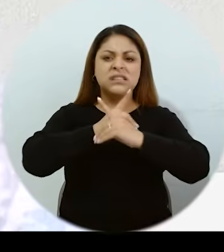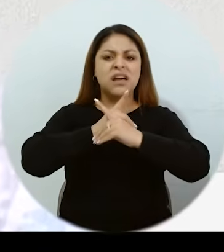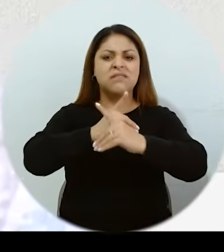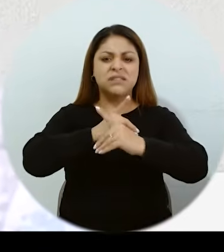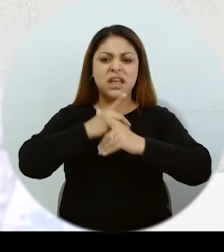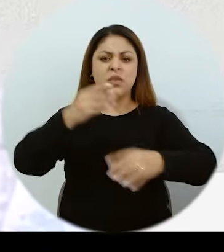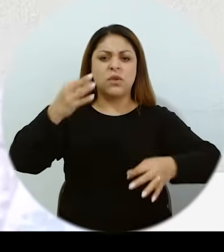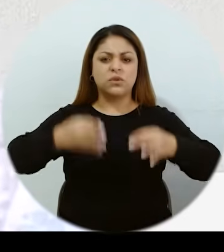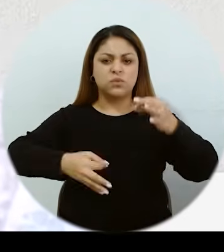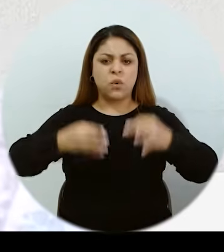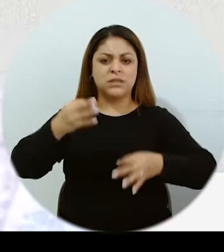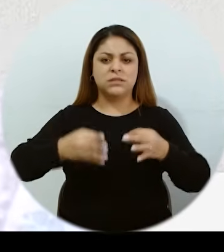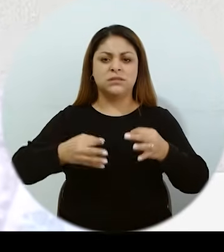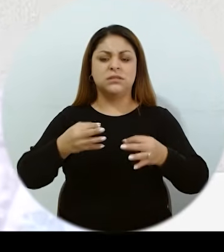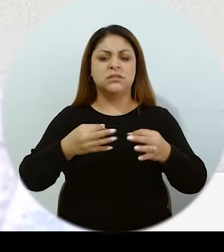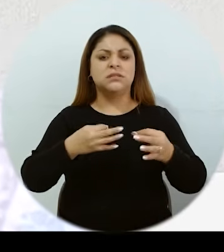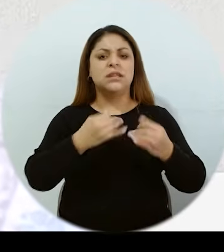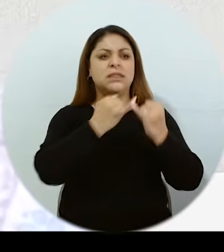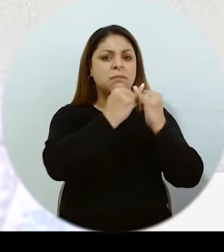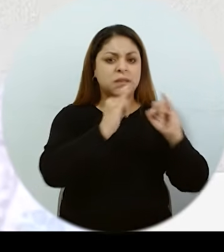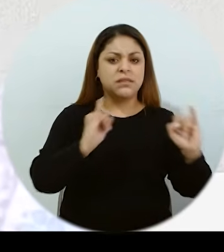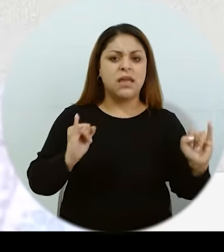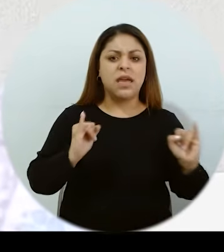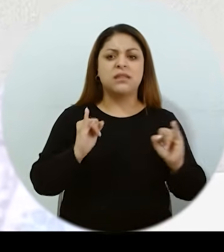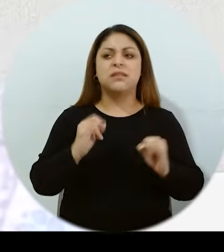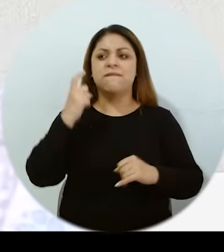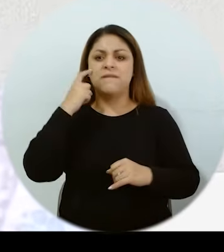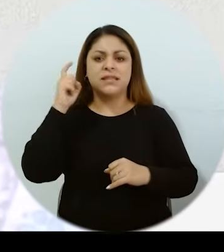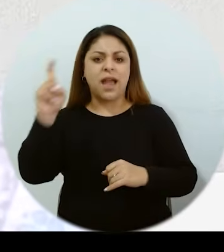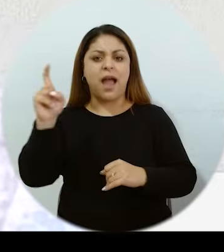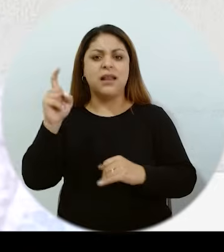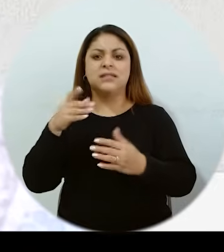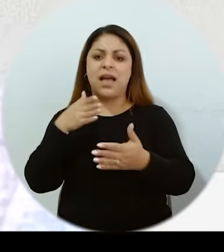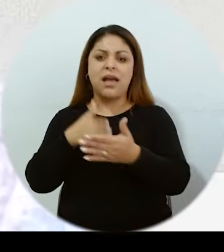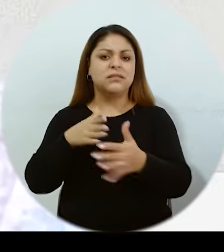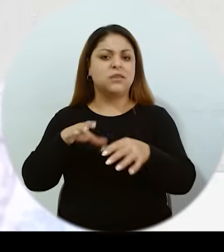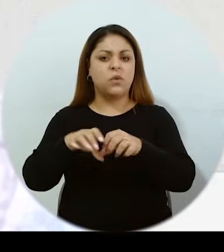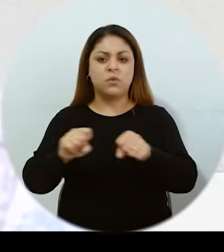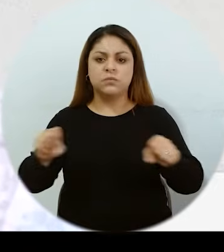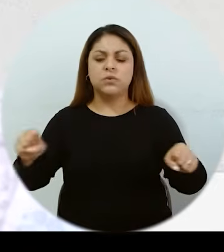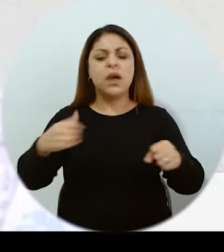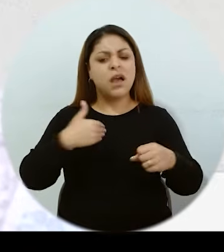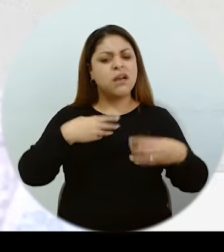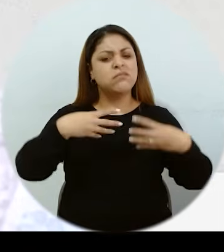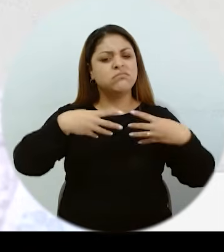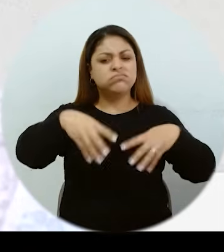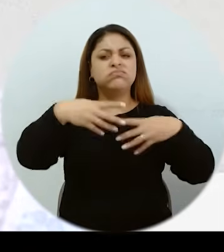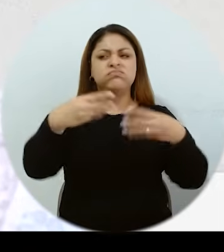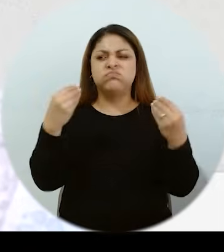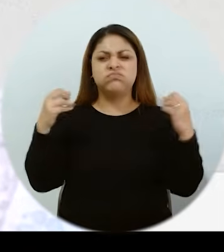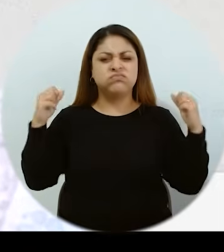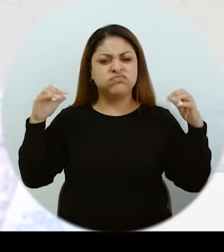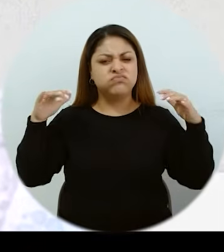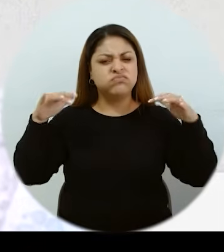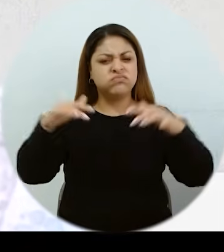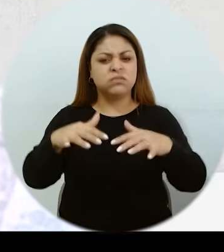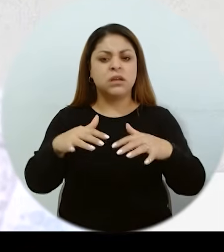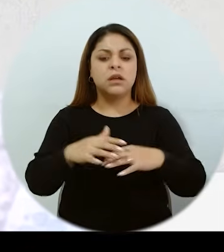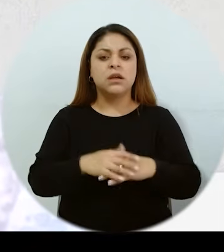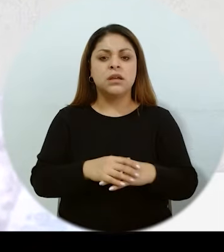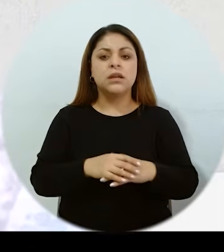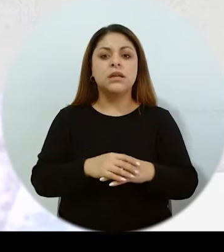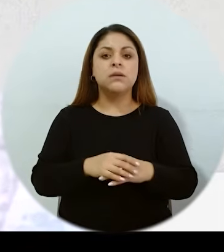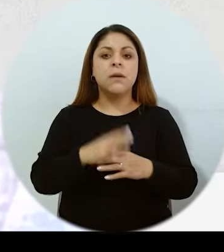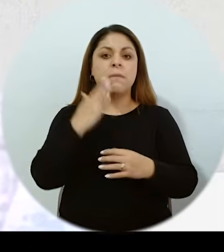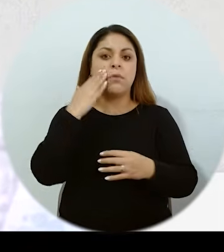los jueces independientes, a fiscales anticorrupción. Ha habido marchas multitudinarias impidiendo, por ejemplo, que